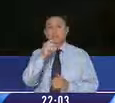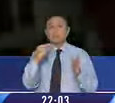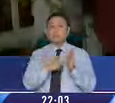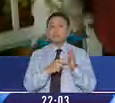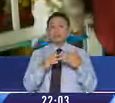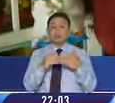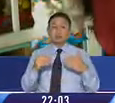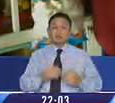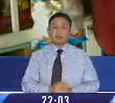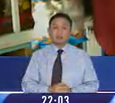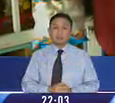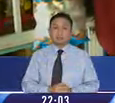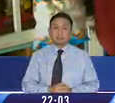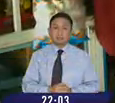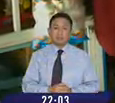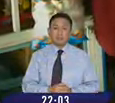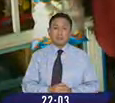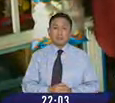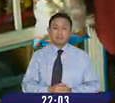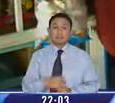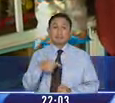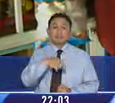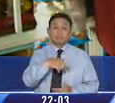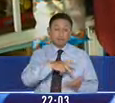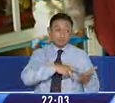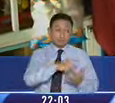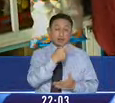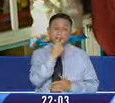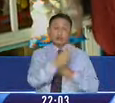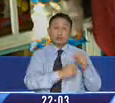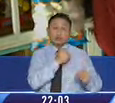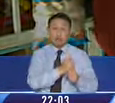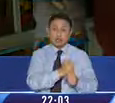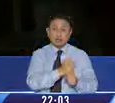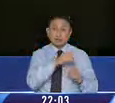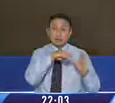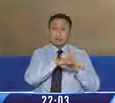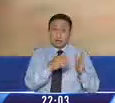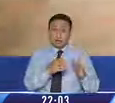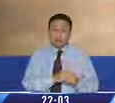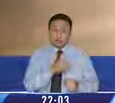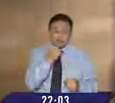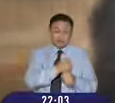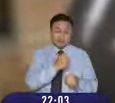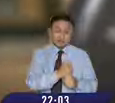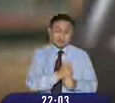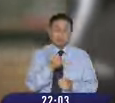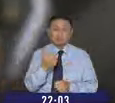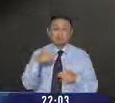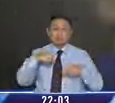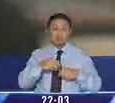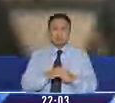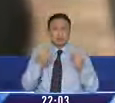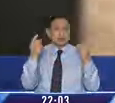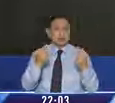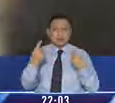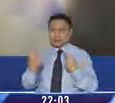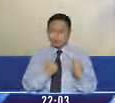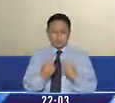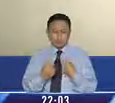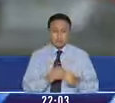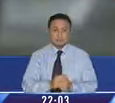dólares. Recién iba a tener 2 años y está pagando el banco, imagínese, un trabajo de toda la vida. Hoy, los vecinos caminan rápido por las calles